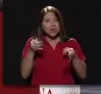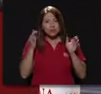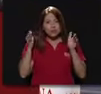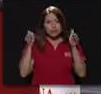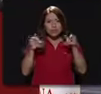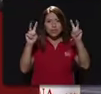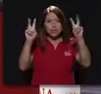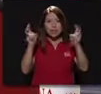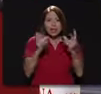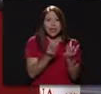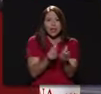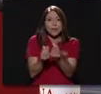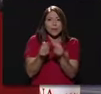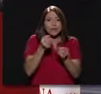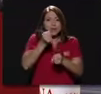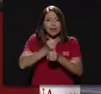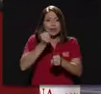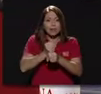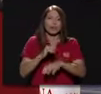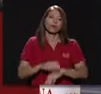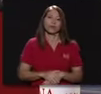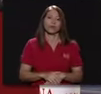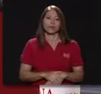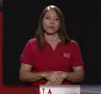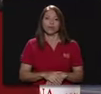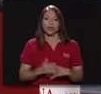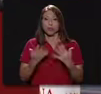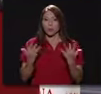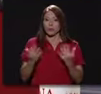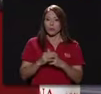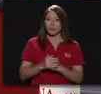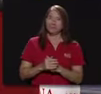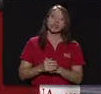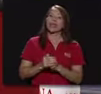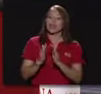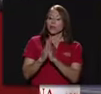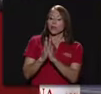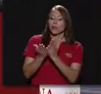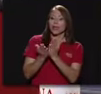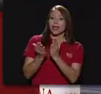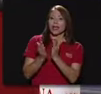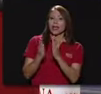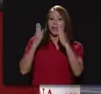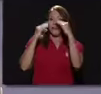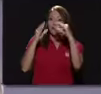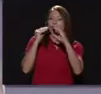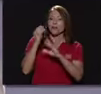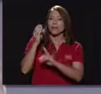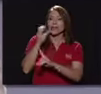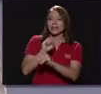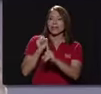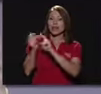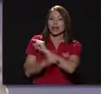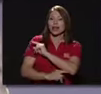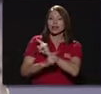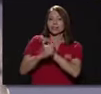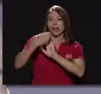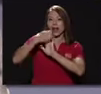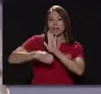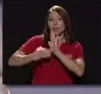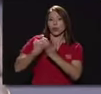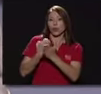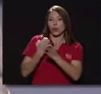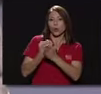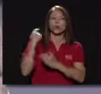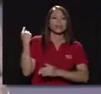de productividad y empleo. Bueno, en el informe del Estado de la Nación, en el capítulo económico, siempre